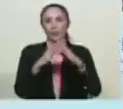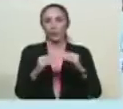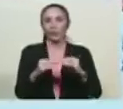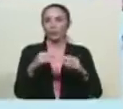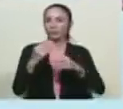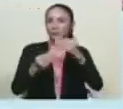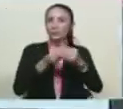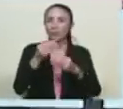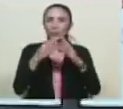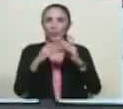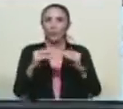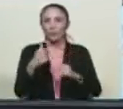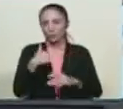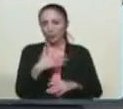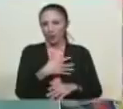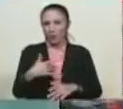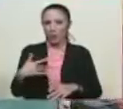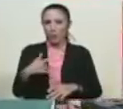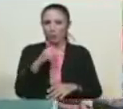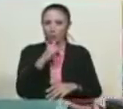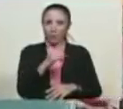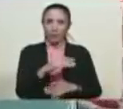yo quería